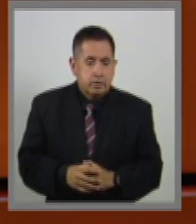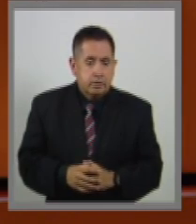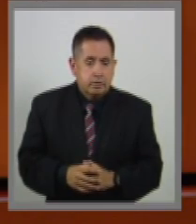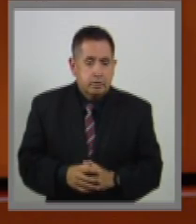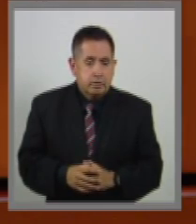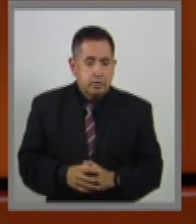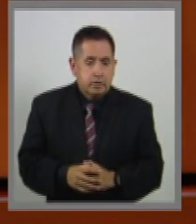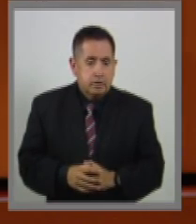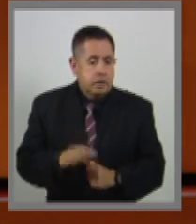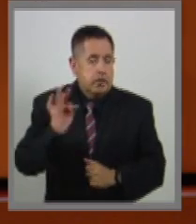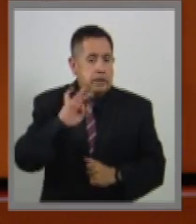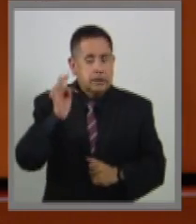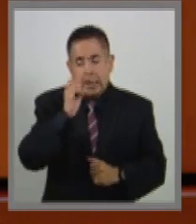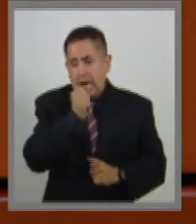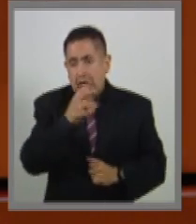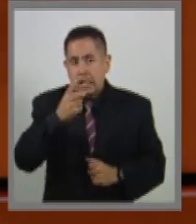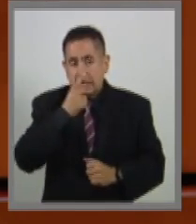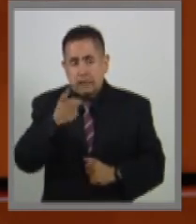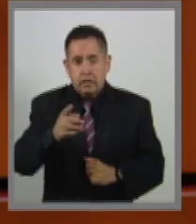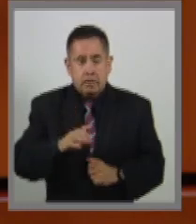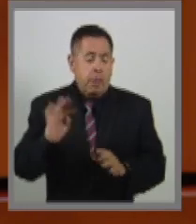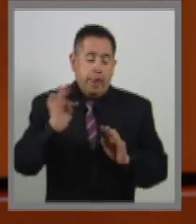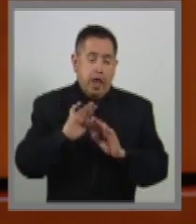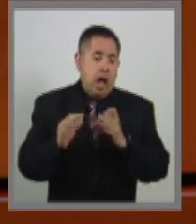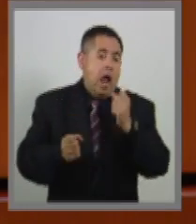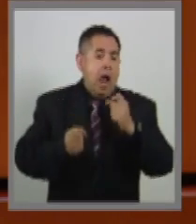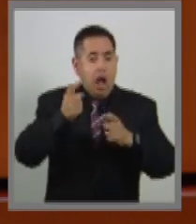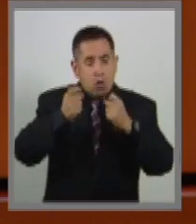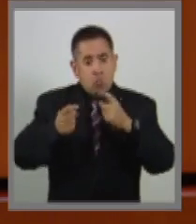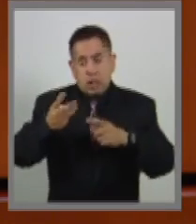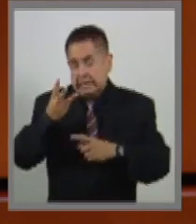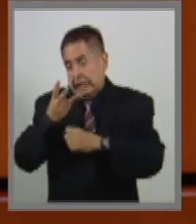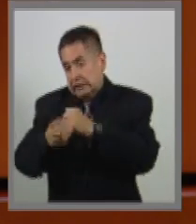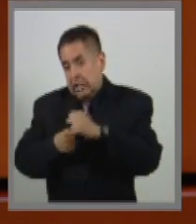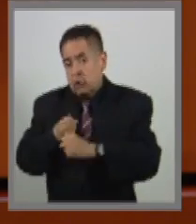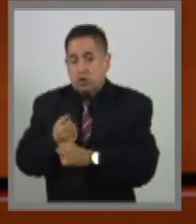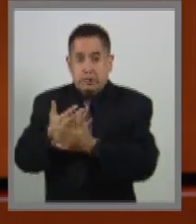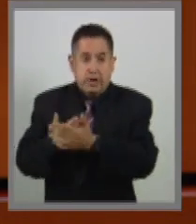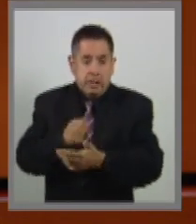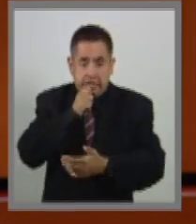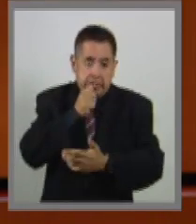Y alguien podrá decir, es que hay unas que tienen 3 años.